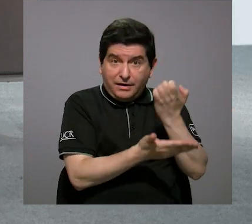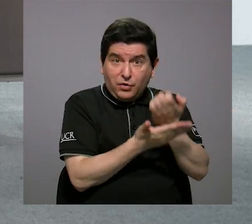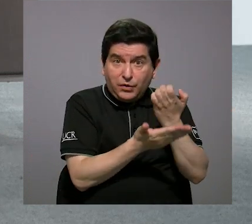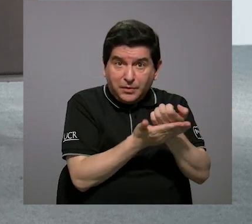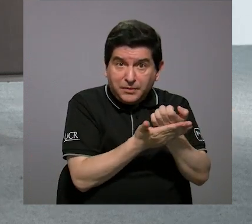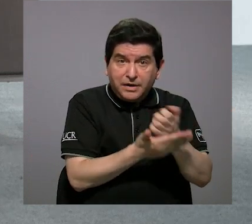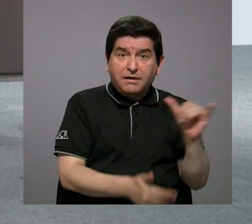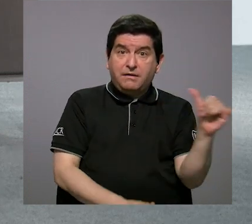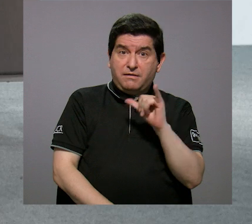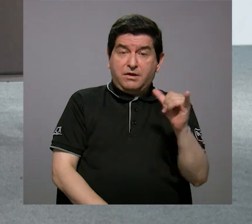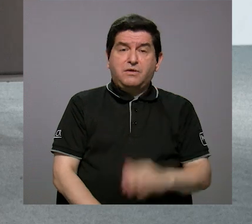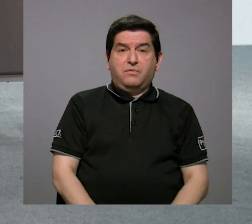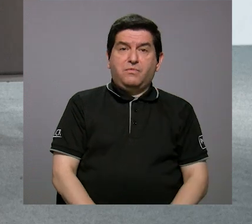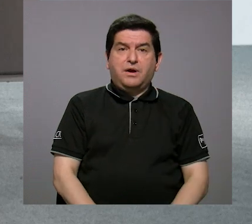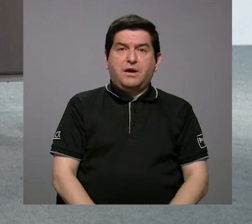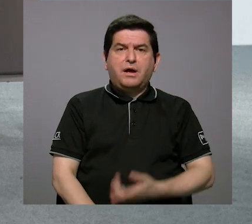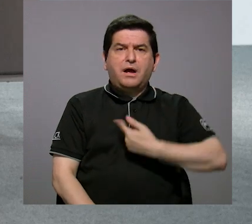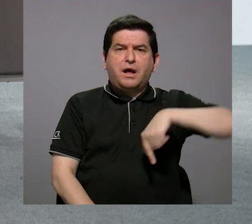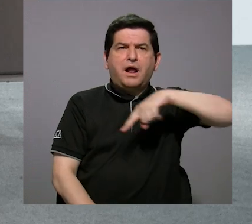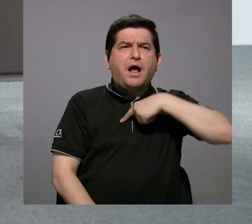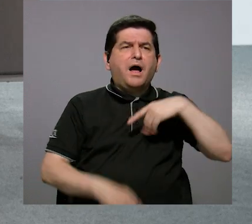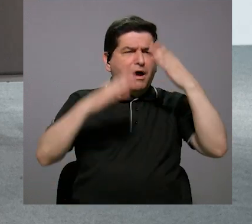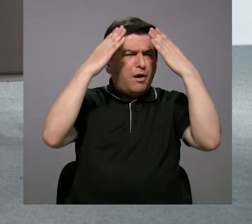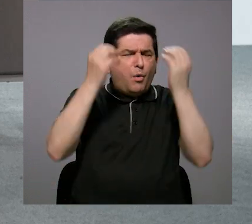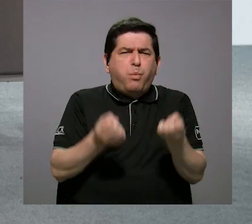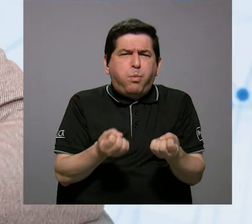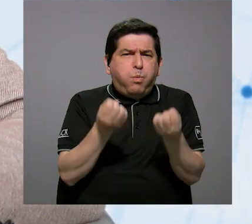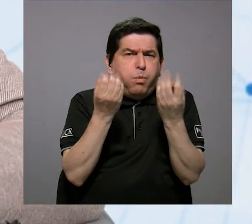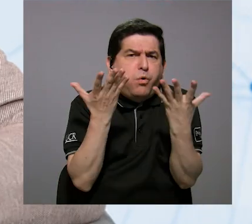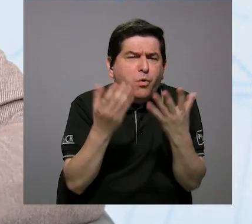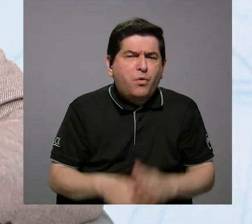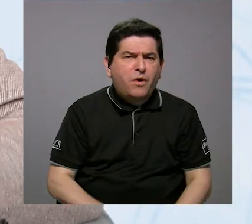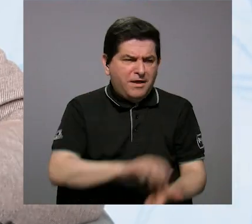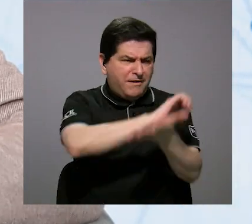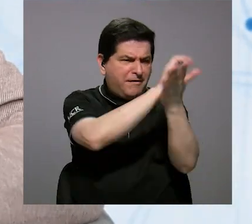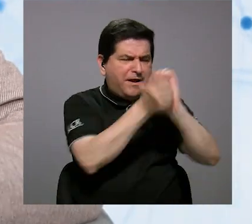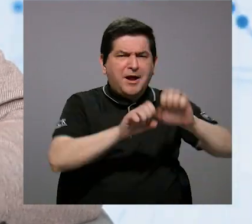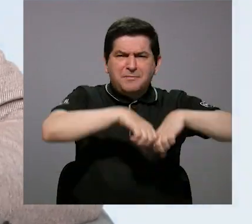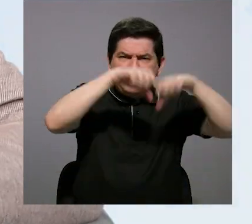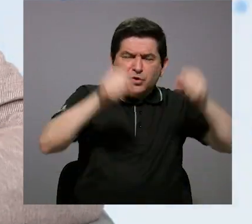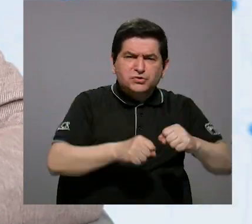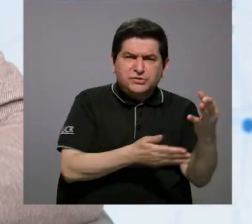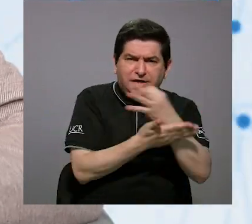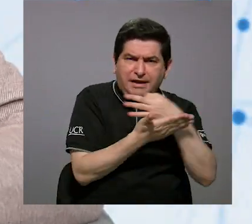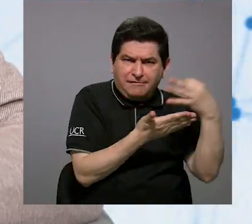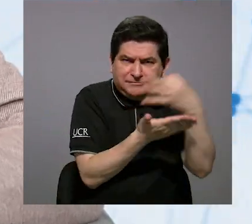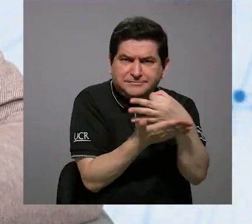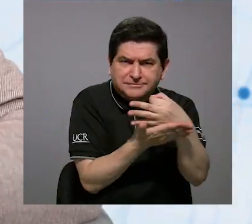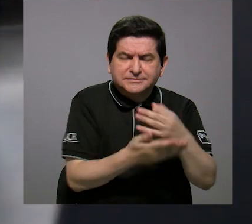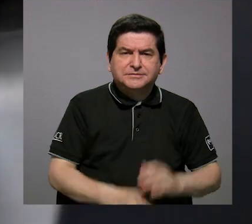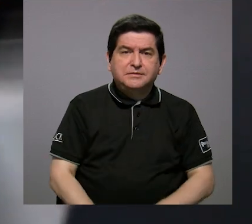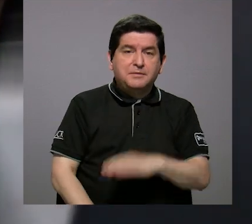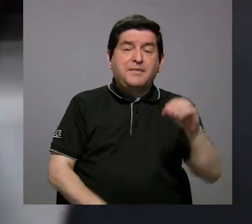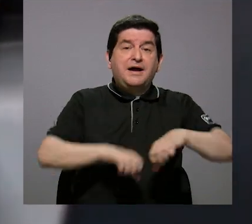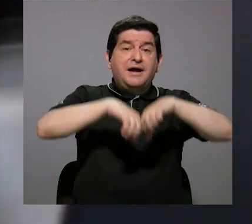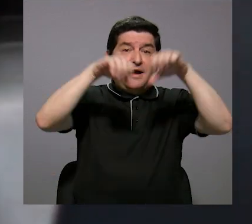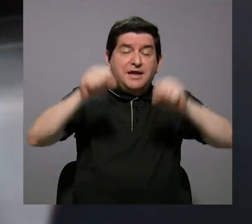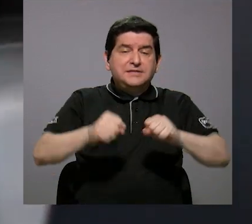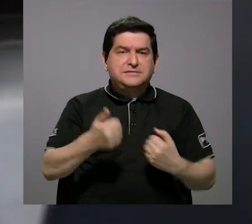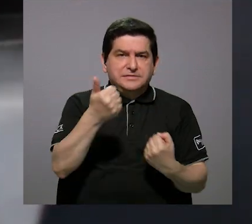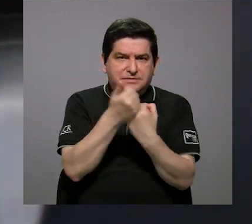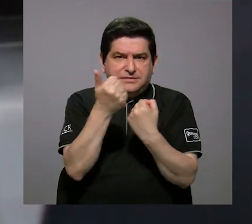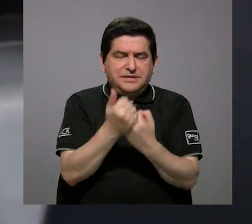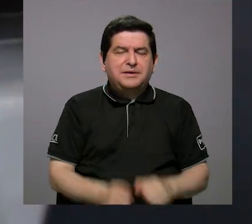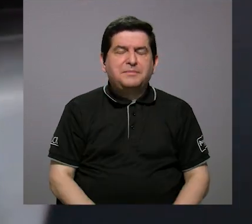económico podemos también tener una gran cantidad de información sobre los cambios en los sistemas monetarios también y en los sistemas